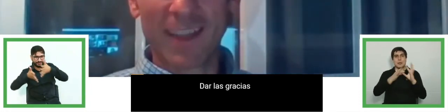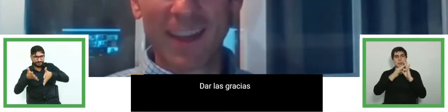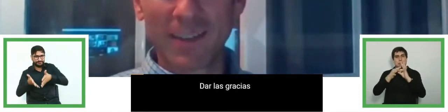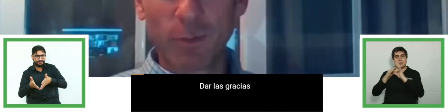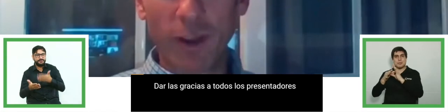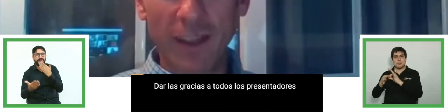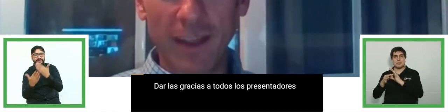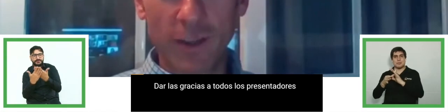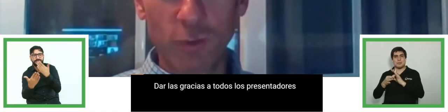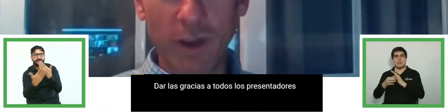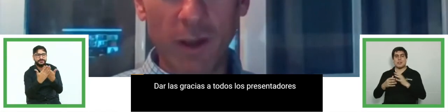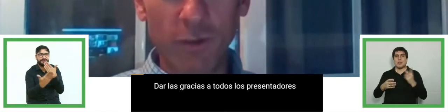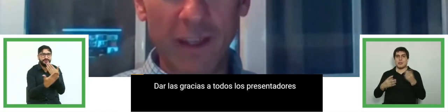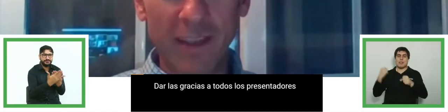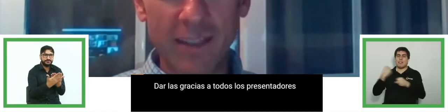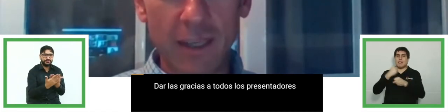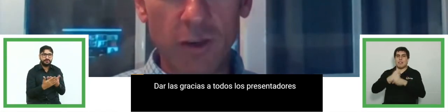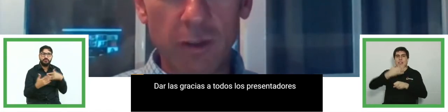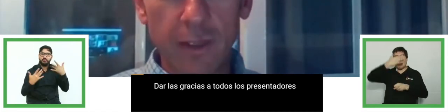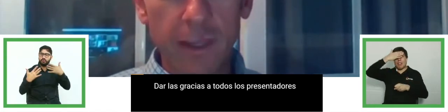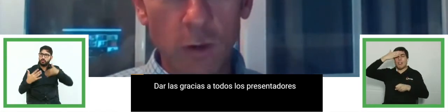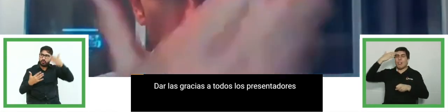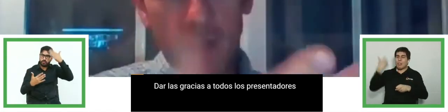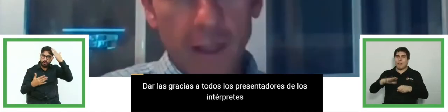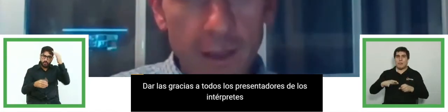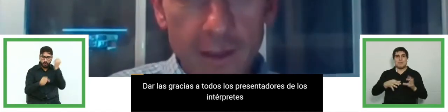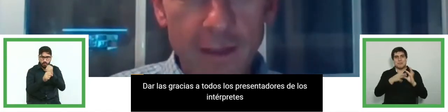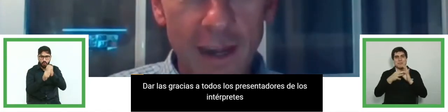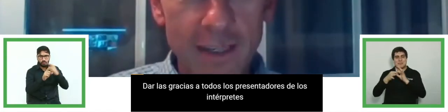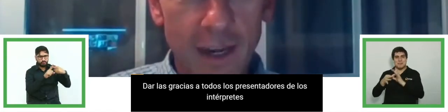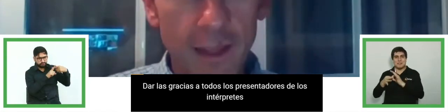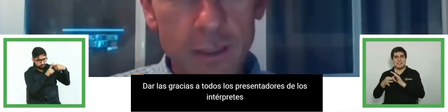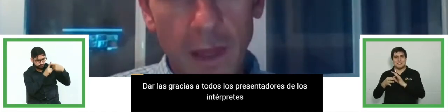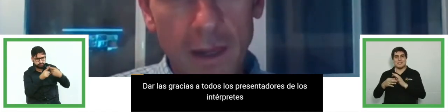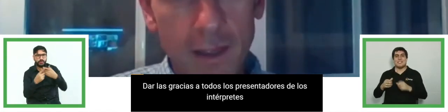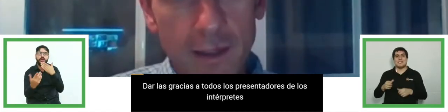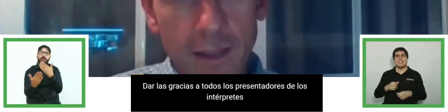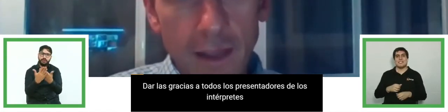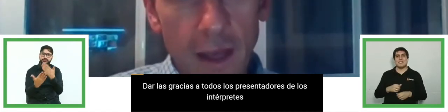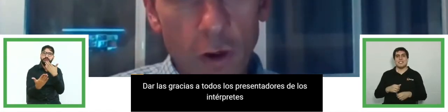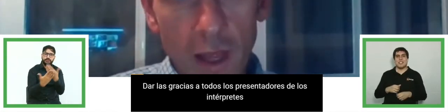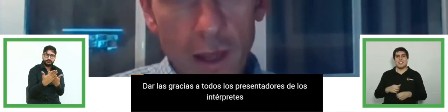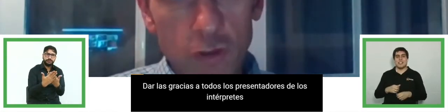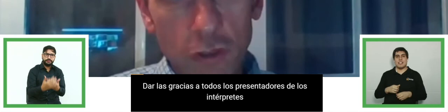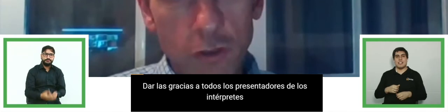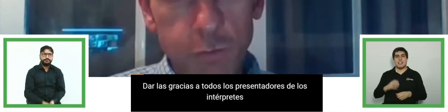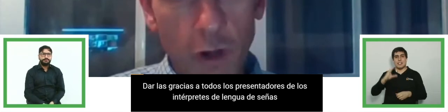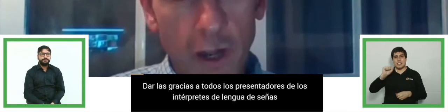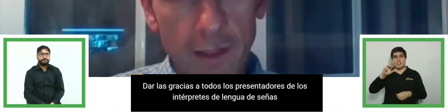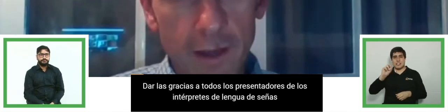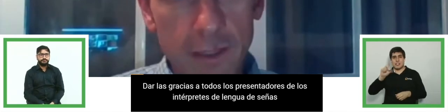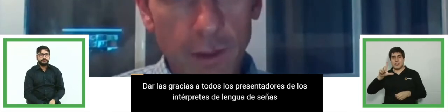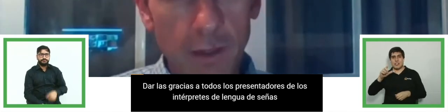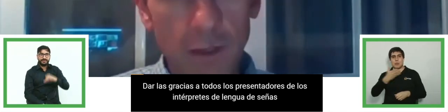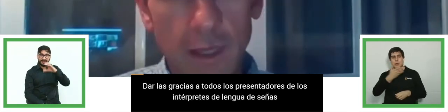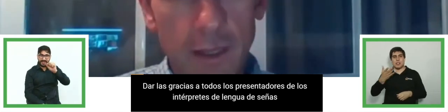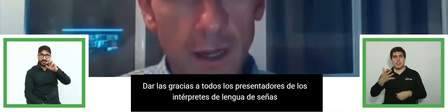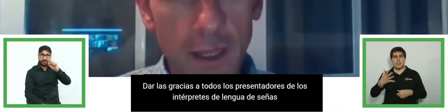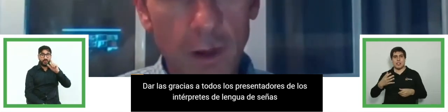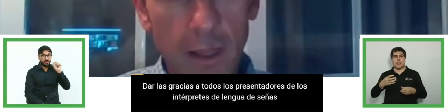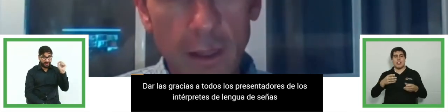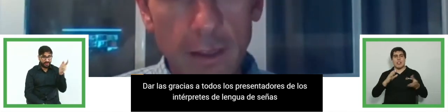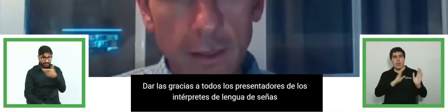Muchísimas gracias porque han hecho un trabajo fantástico y nuevamente dar las gracias, Carola, a vosotros por organizar este evento